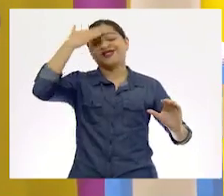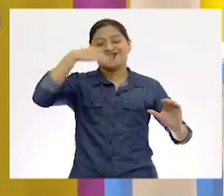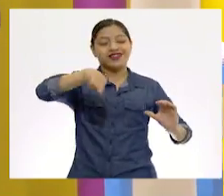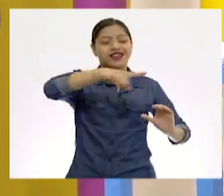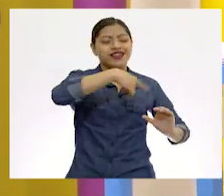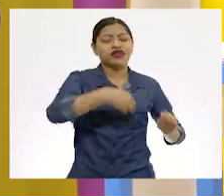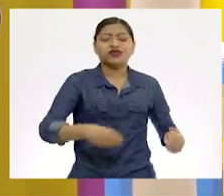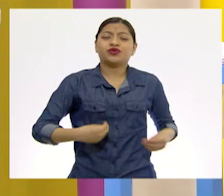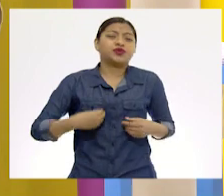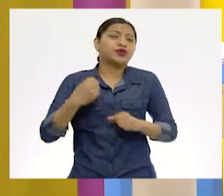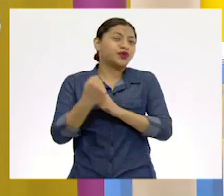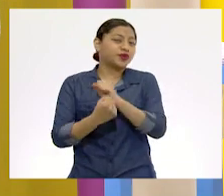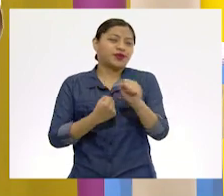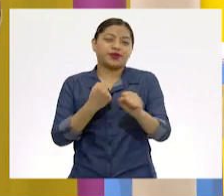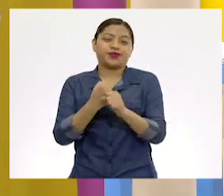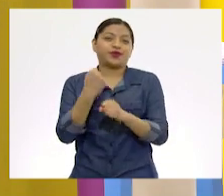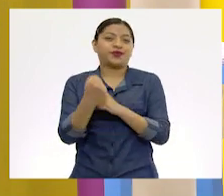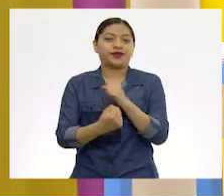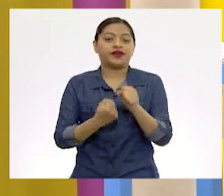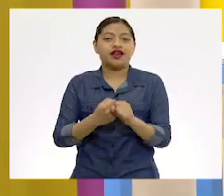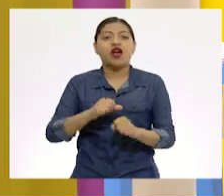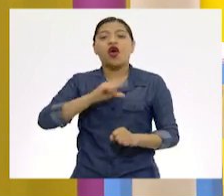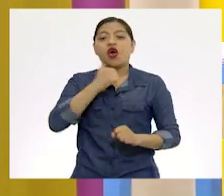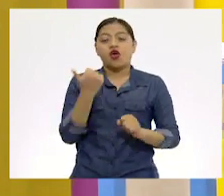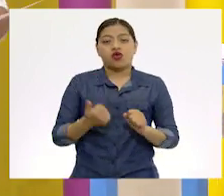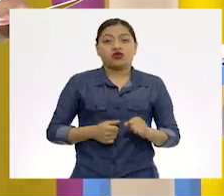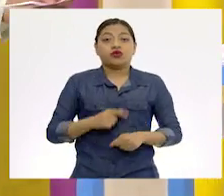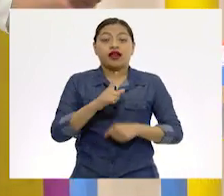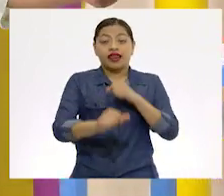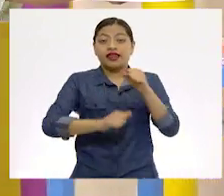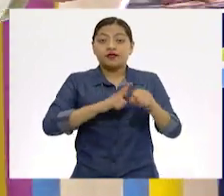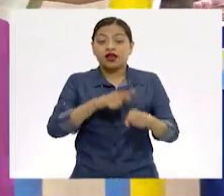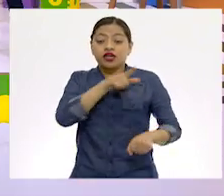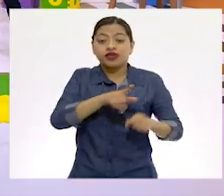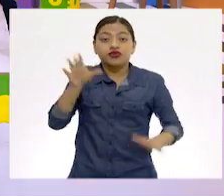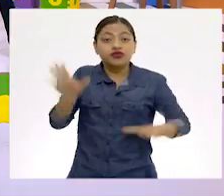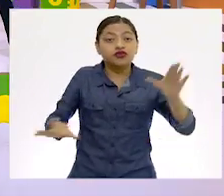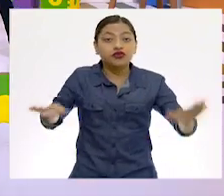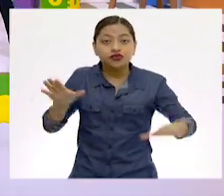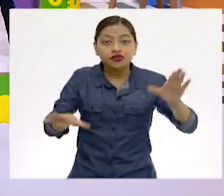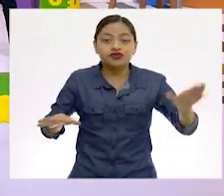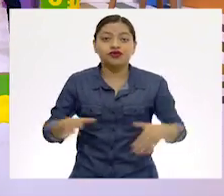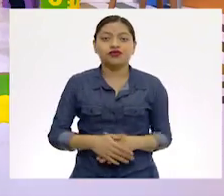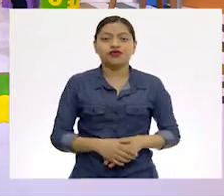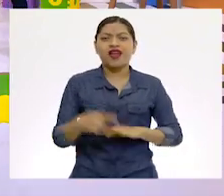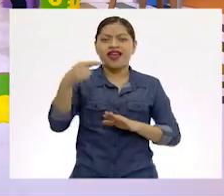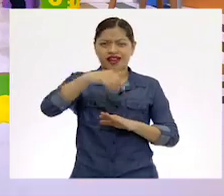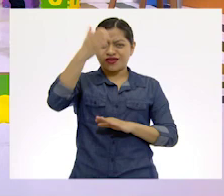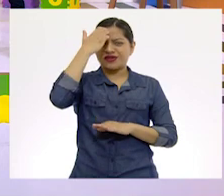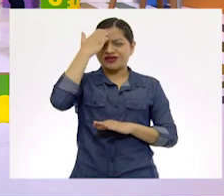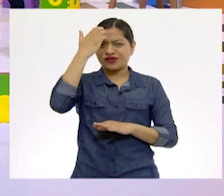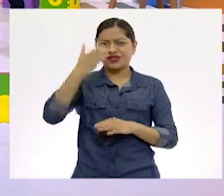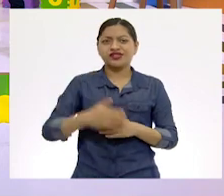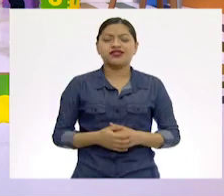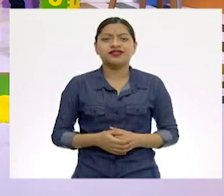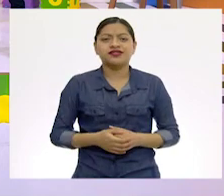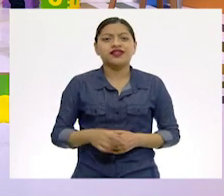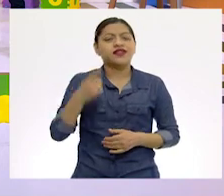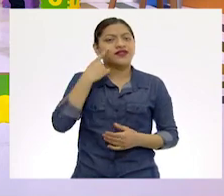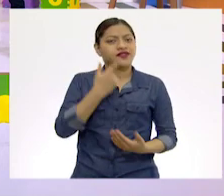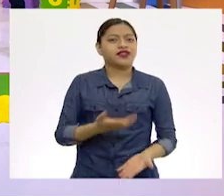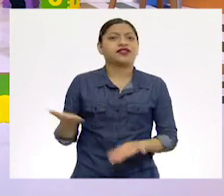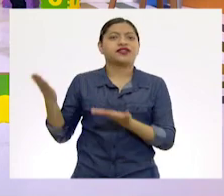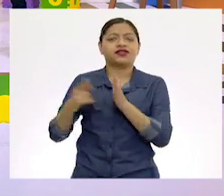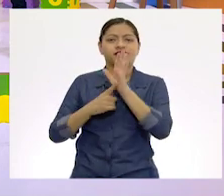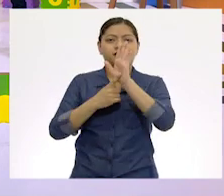por mucho tiempo. Y tengo aquí otro animal que repta. Mira, Eric, ¿conoces este animal? Un caracol. Así es, enséñaselo a los